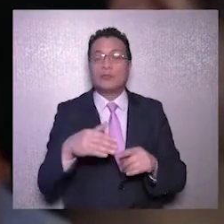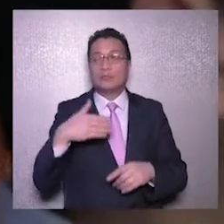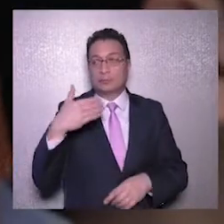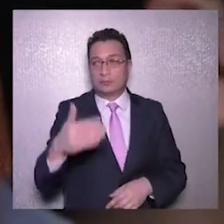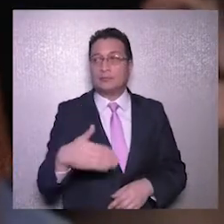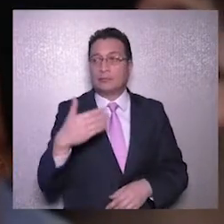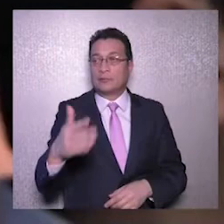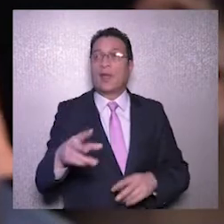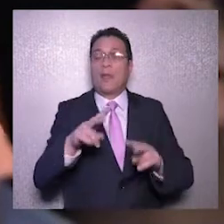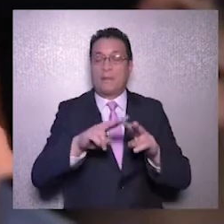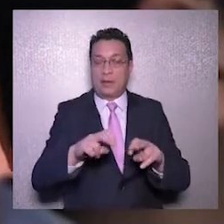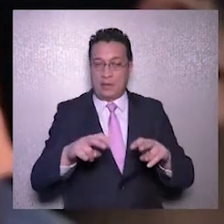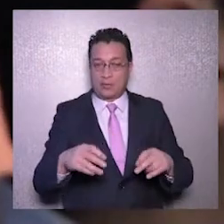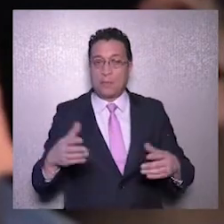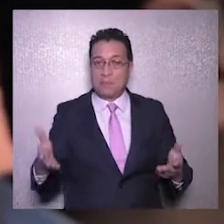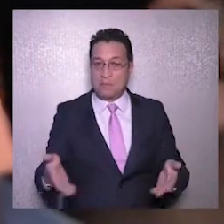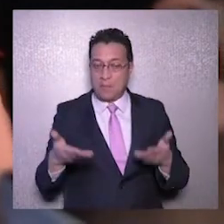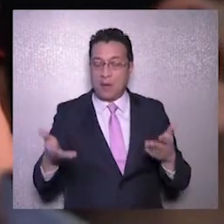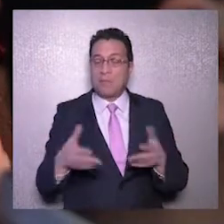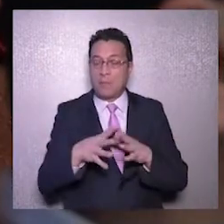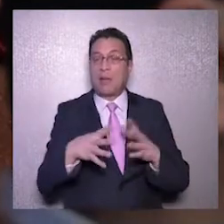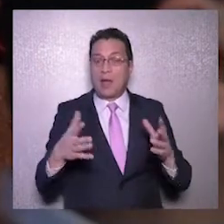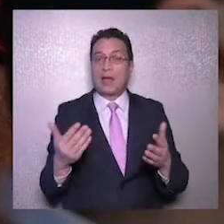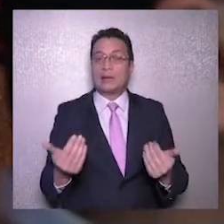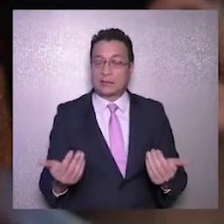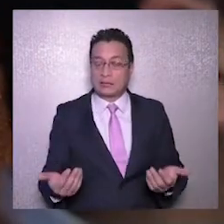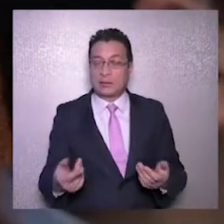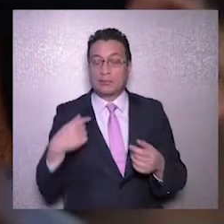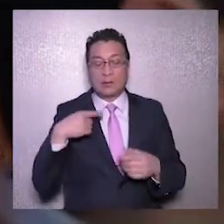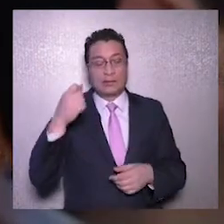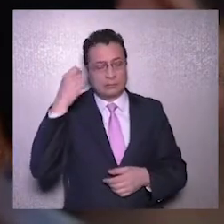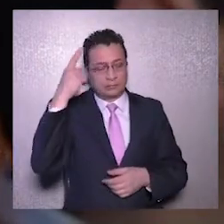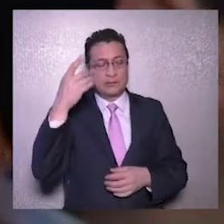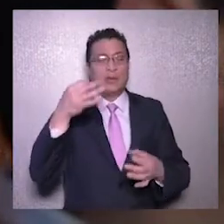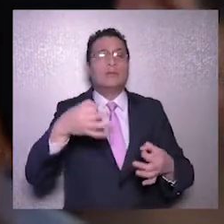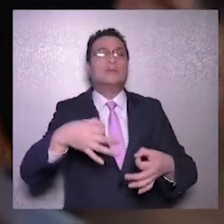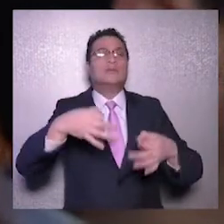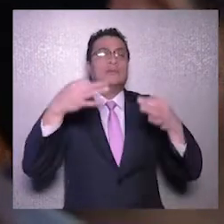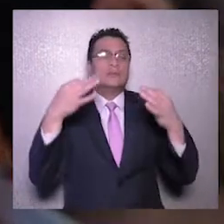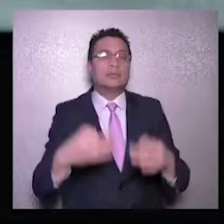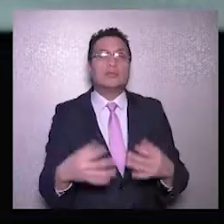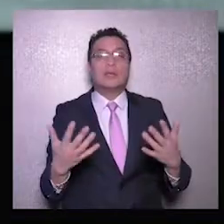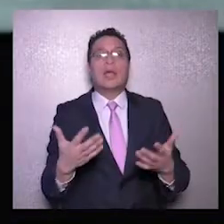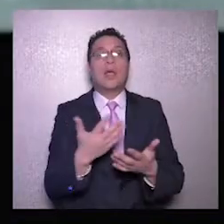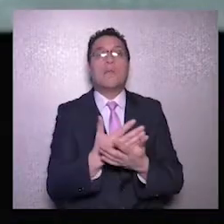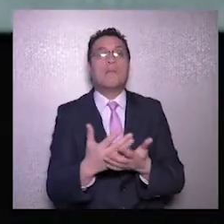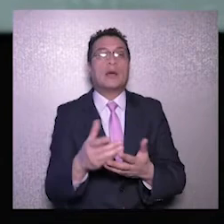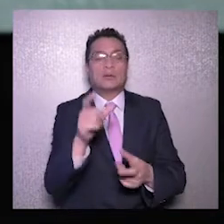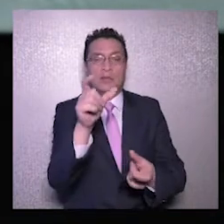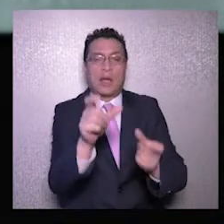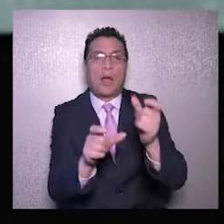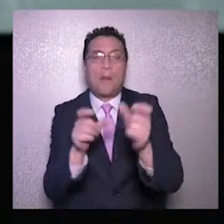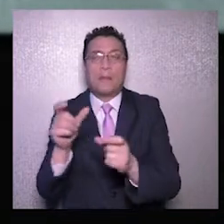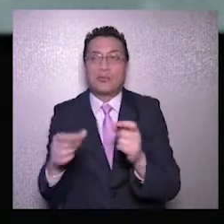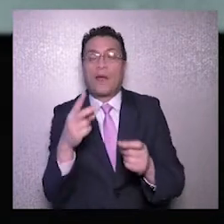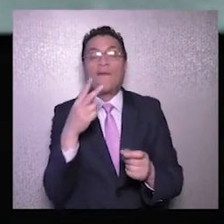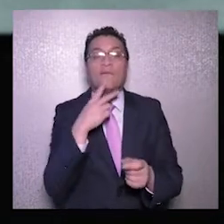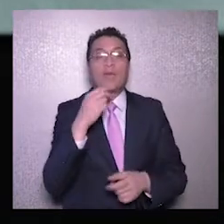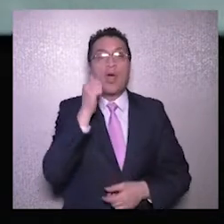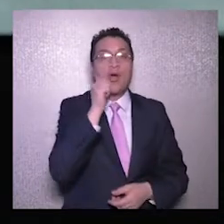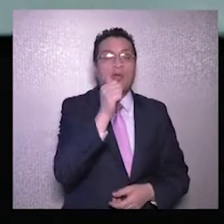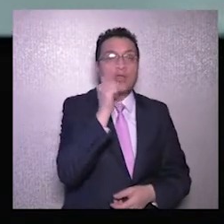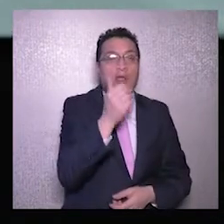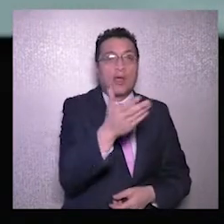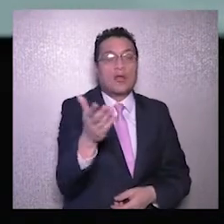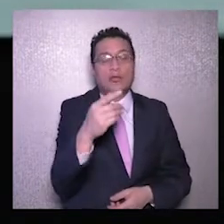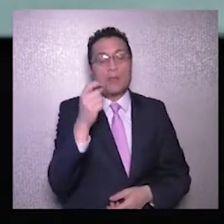importante que se haga investigación en este tema, que sepamos exactamente qué está ocurriendo con los pacientes, ¿no es cierto?, en su vida diaria, pero